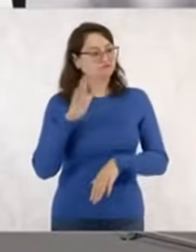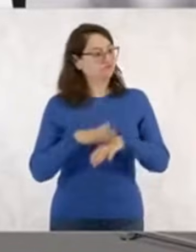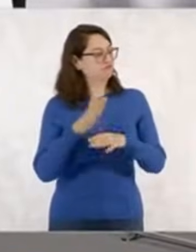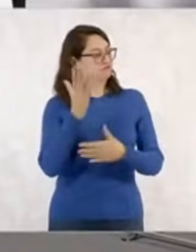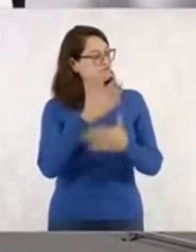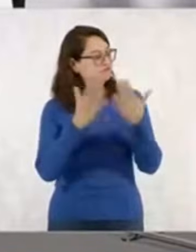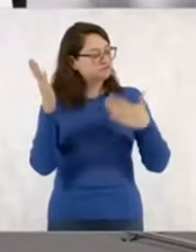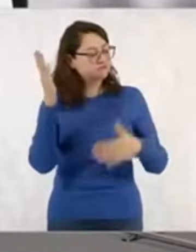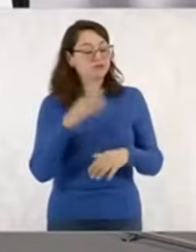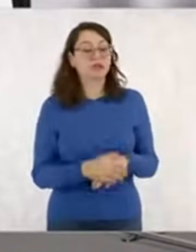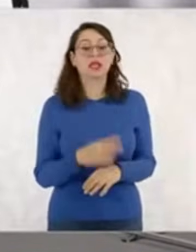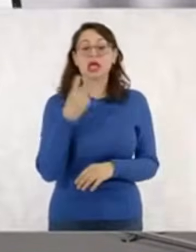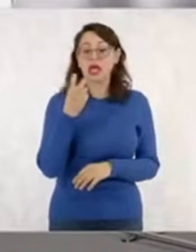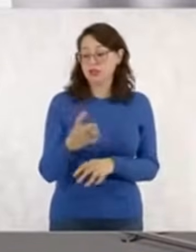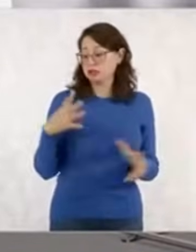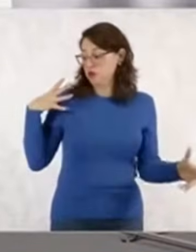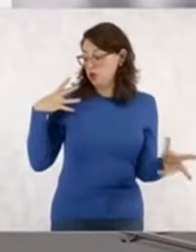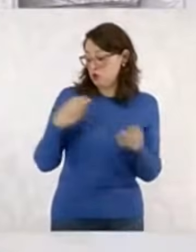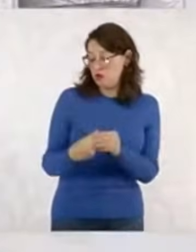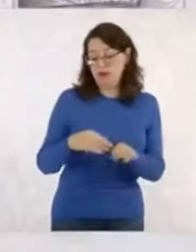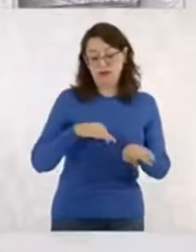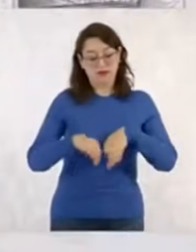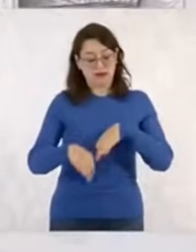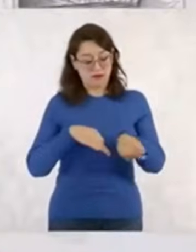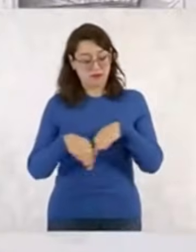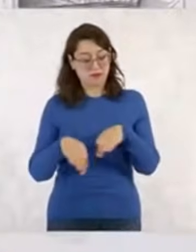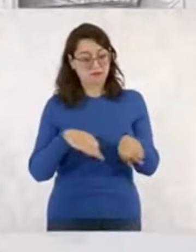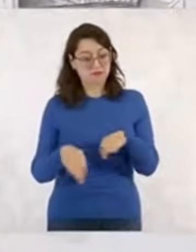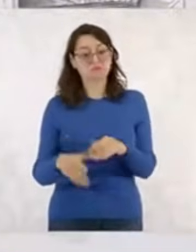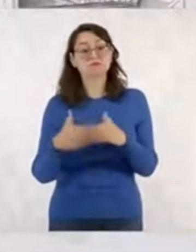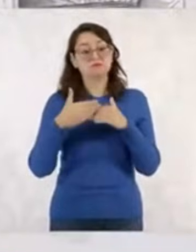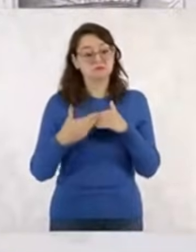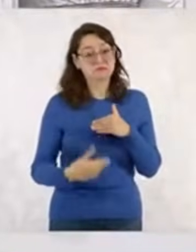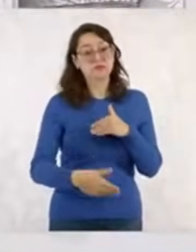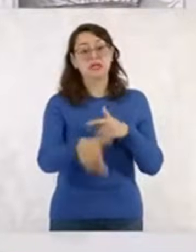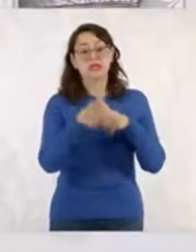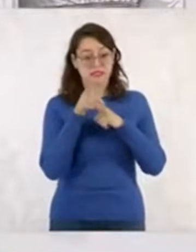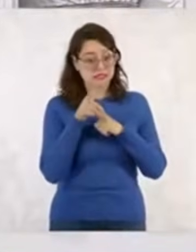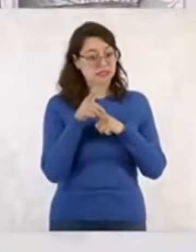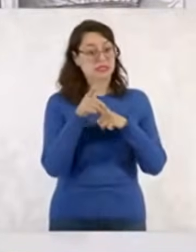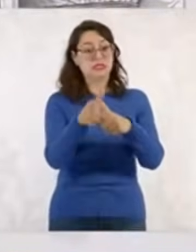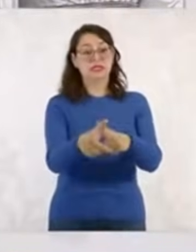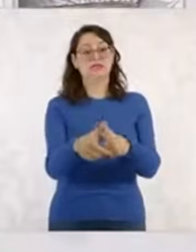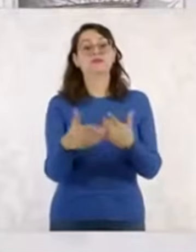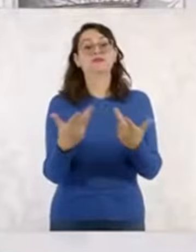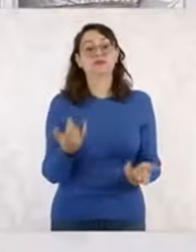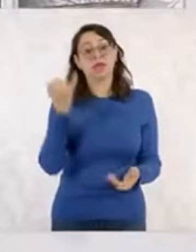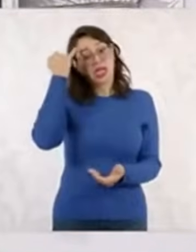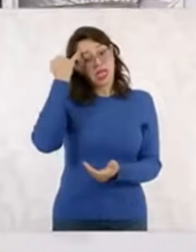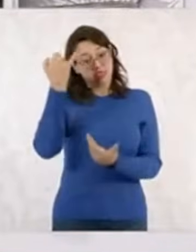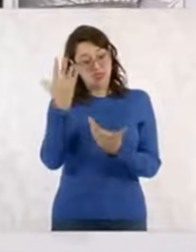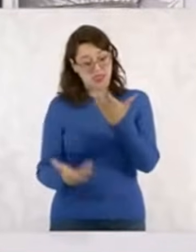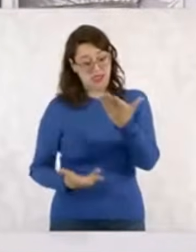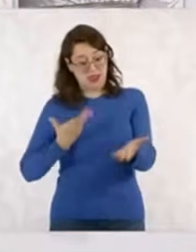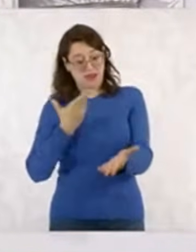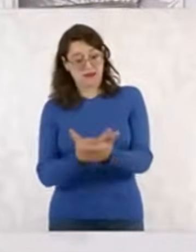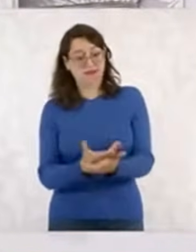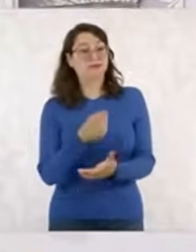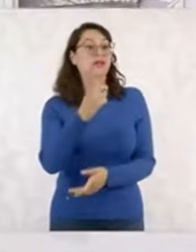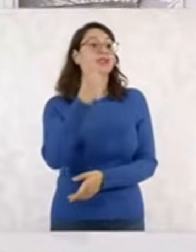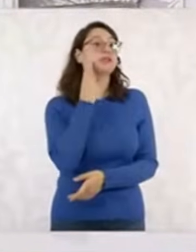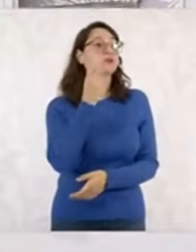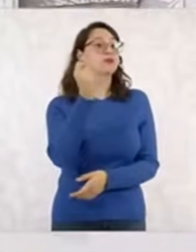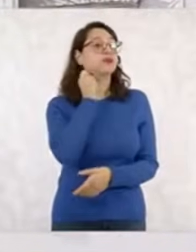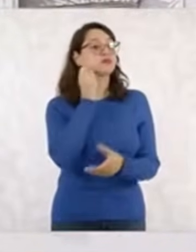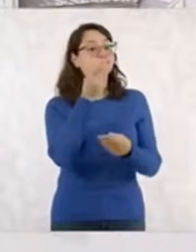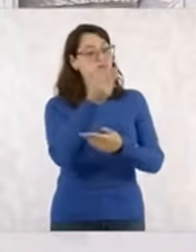del trabajo realizado y pues vamos a estar haciendo entrega de esta iniciativa como corresponde para que pueda con